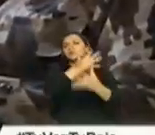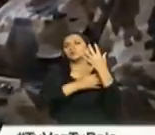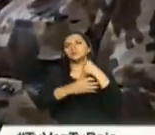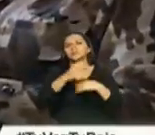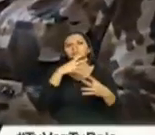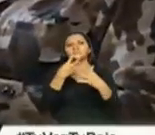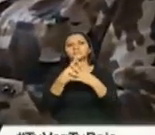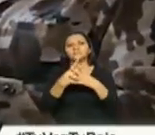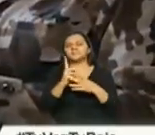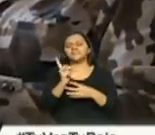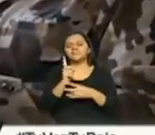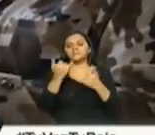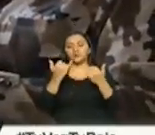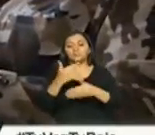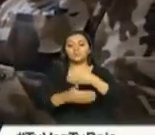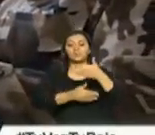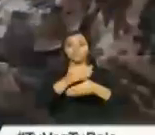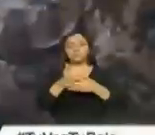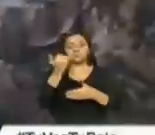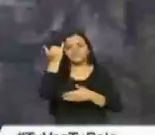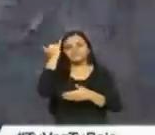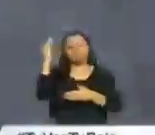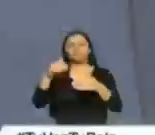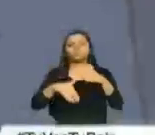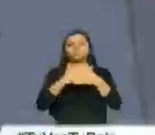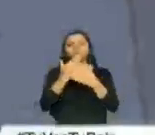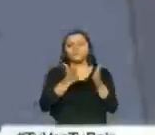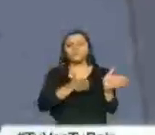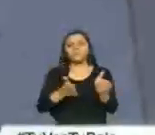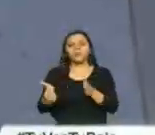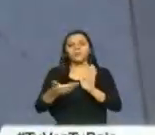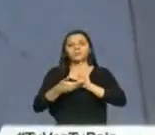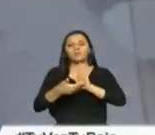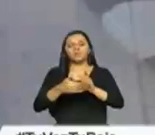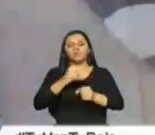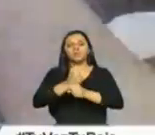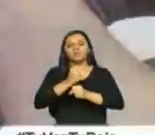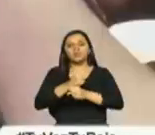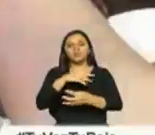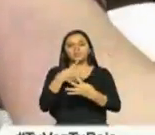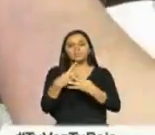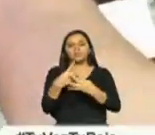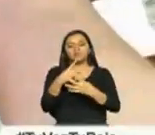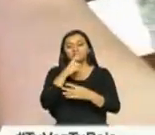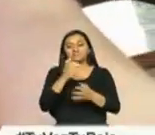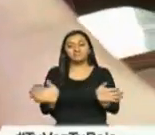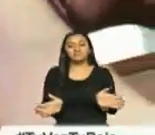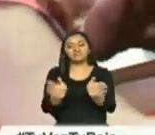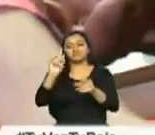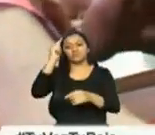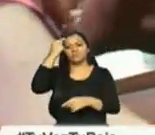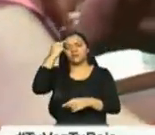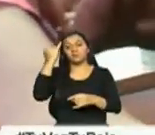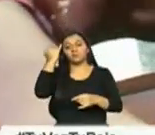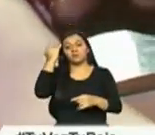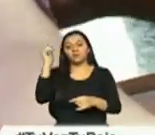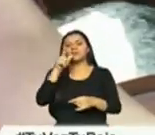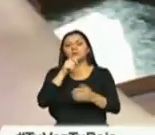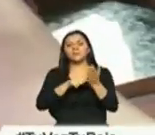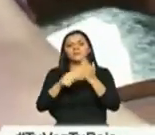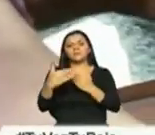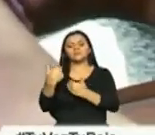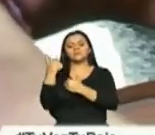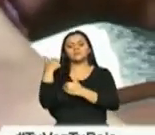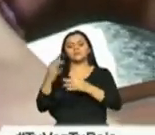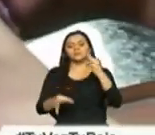cárceles del país. Este proceso innovador forma parte del nuevo modelo de gestión penitenciaria que impulsa el gobierno nacional a través del Ministerio